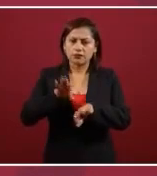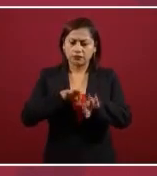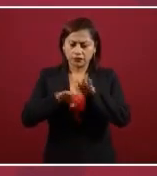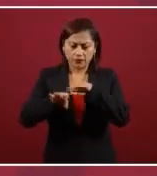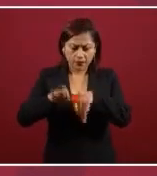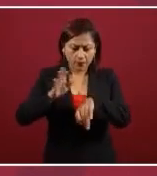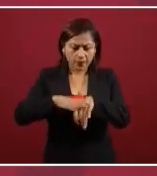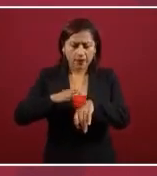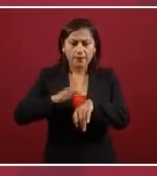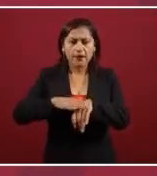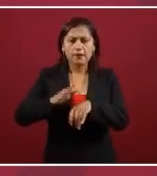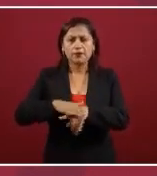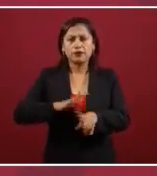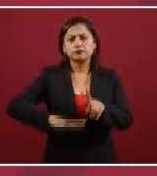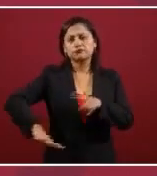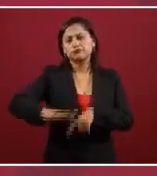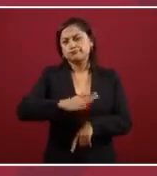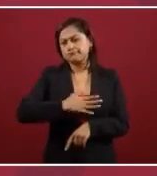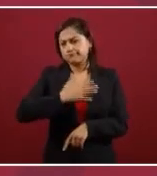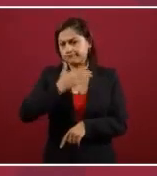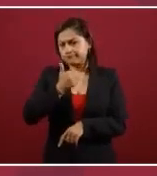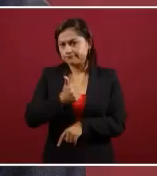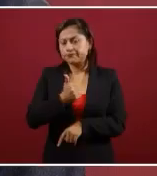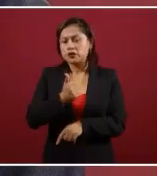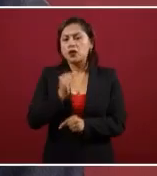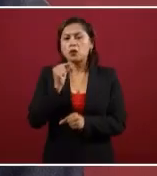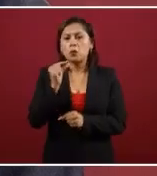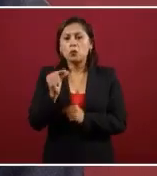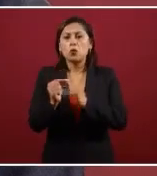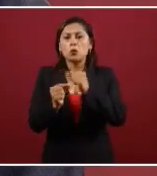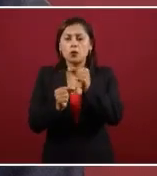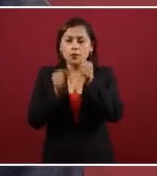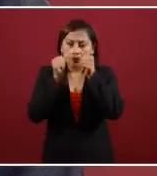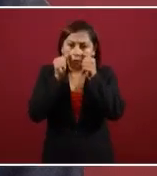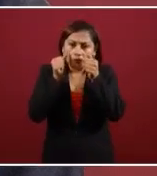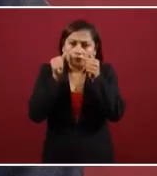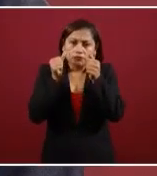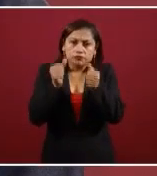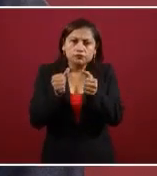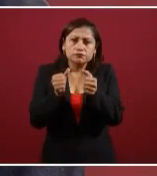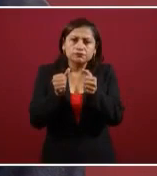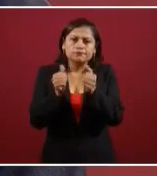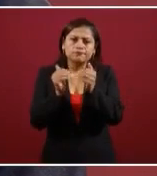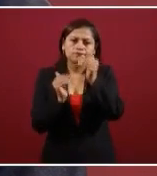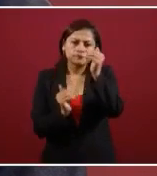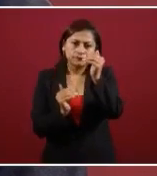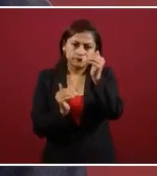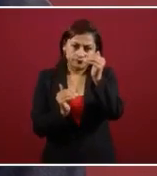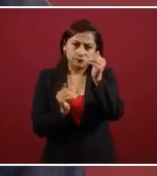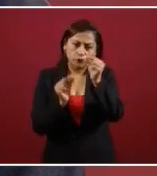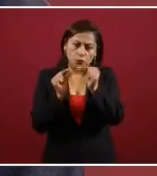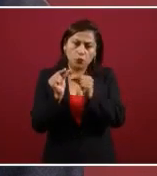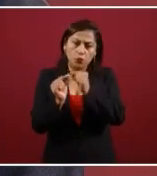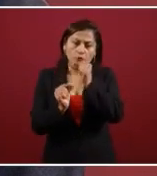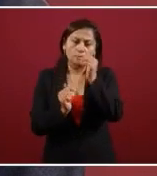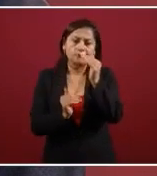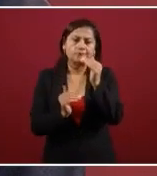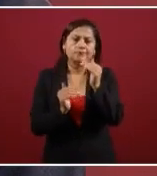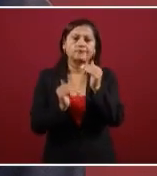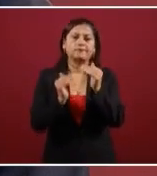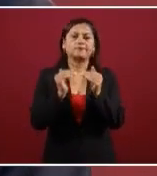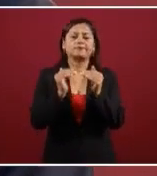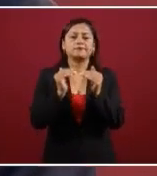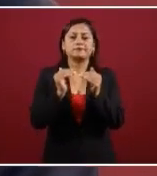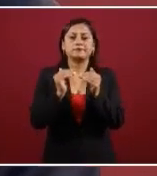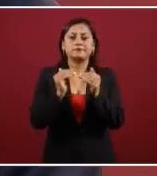Tenemos que ir enfrentando todo este rezago y buscando que